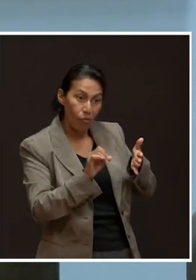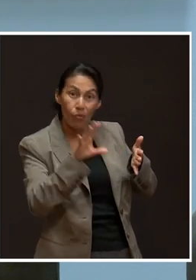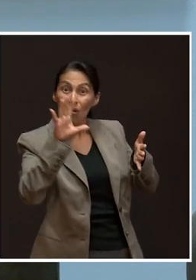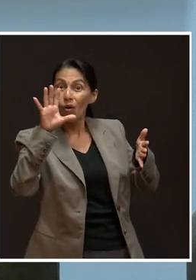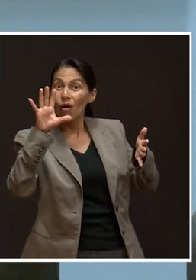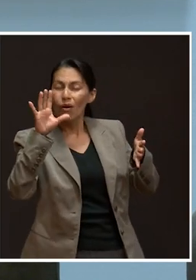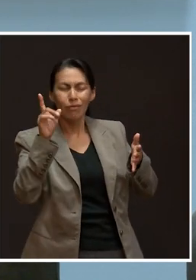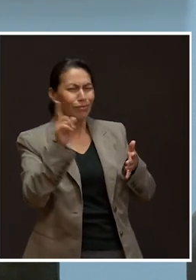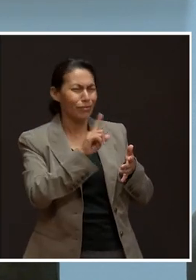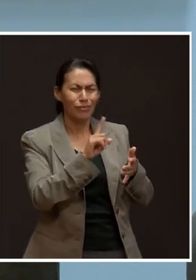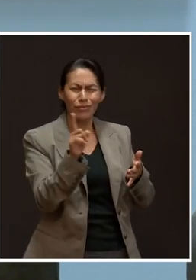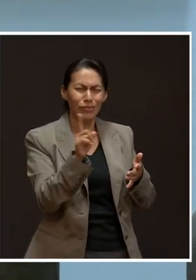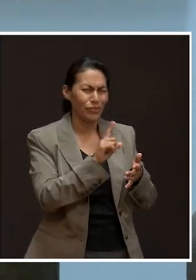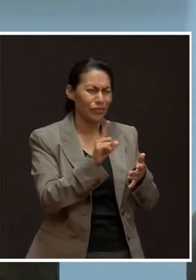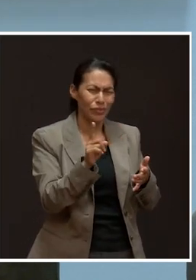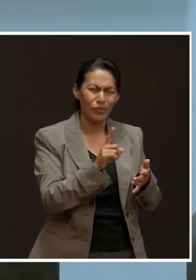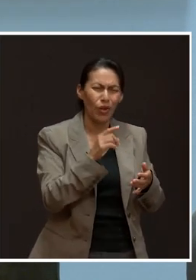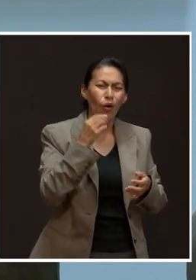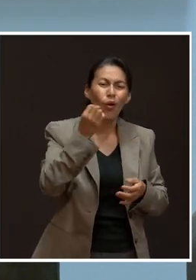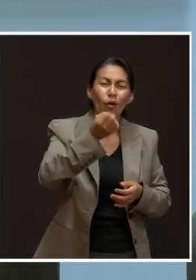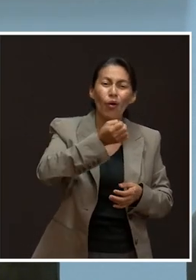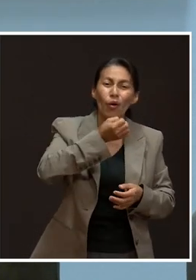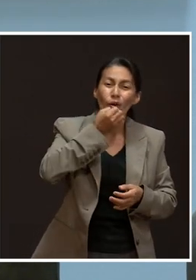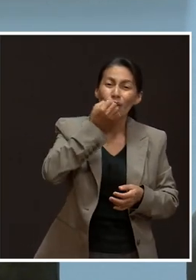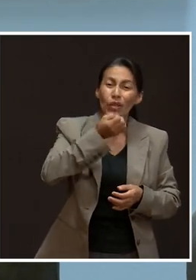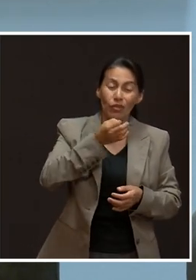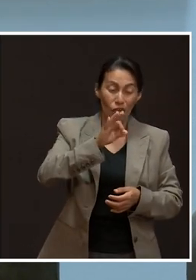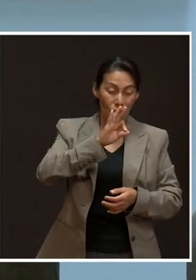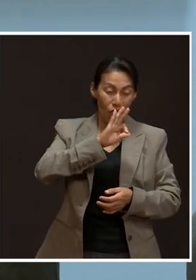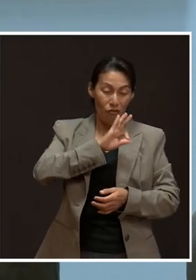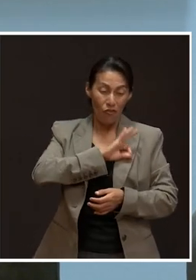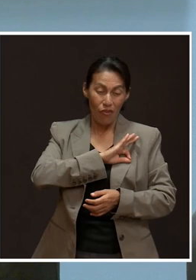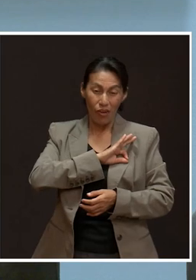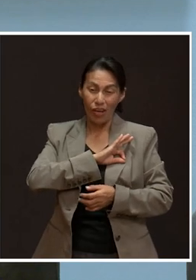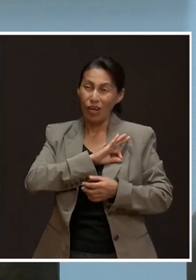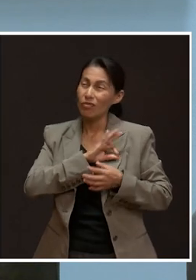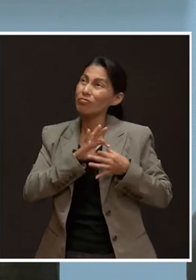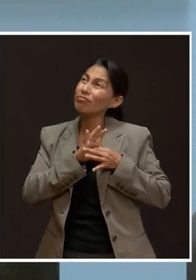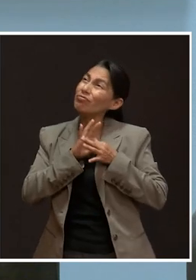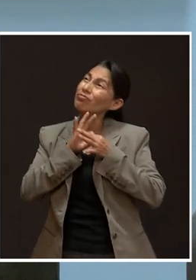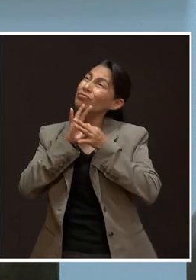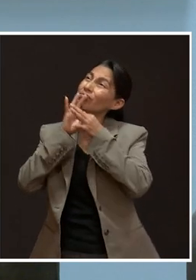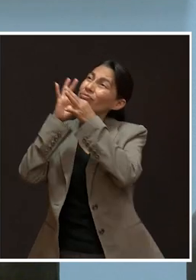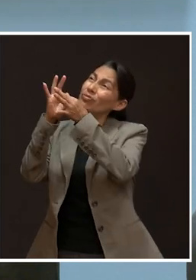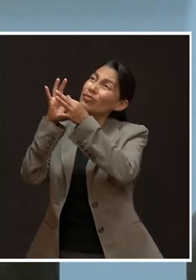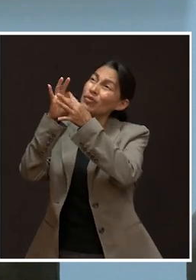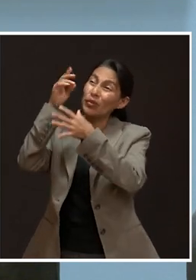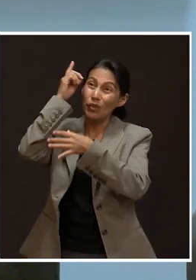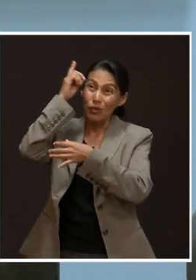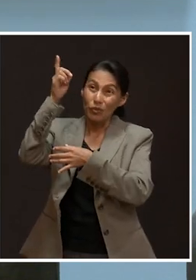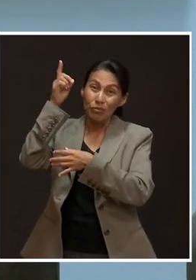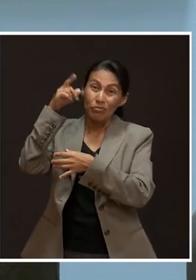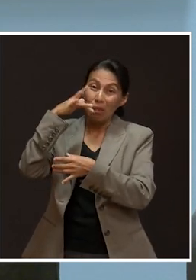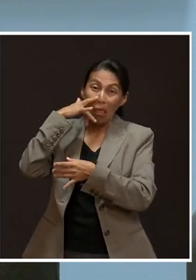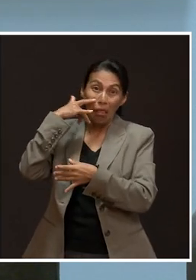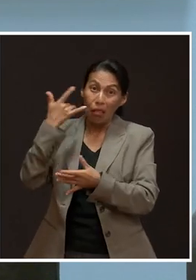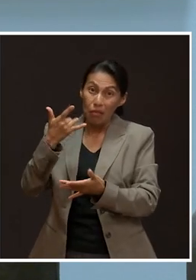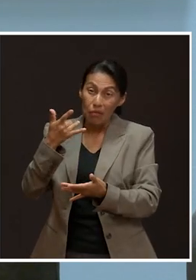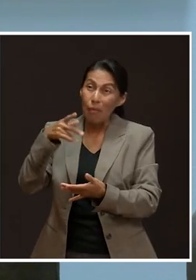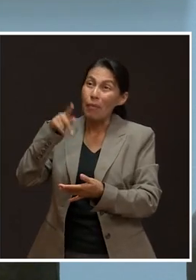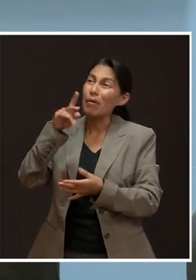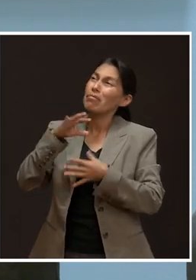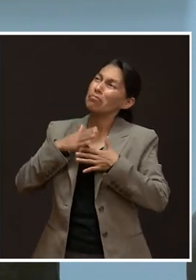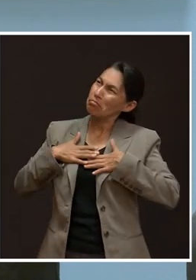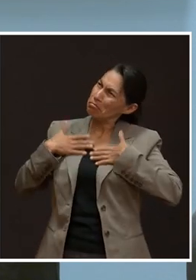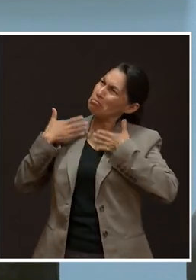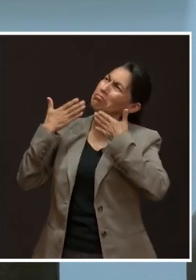sino que es una relación de fe con alguien que no vemos, que es Dios. Exactamente. Todos confiamos